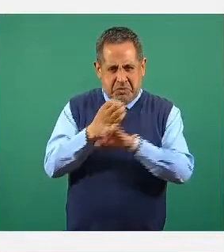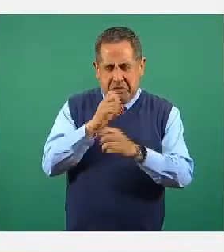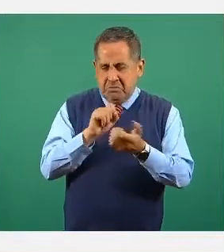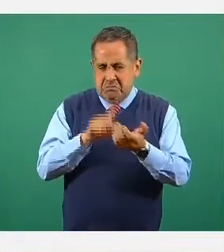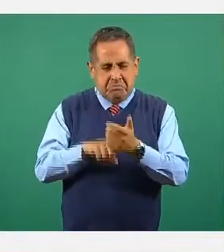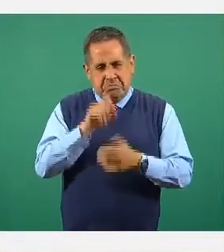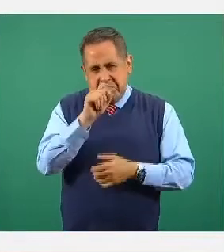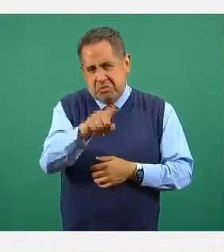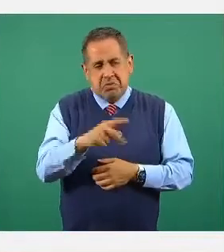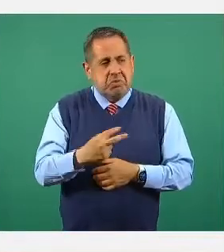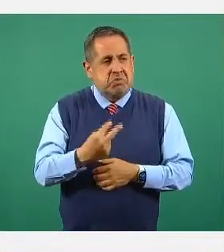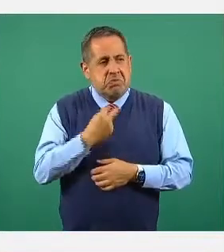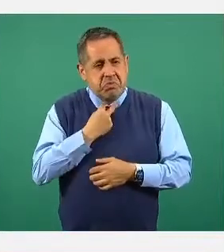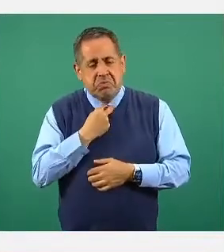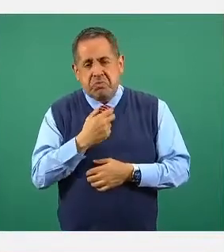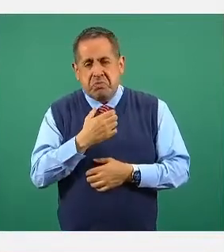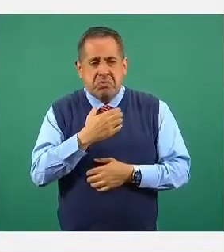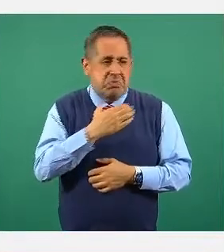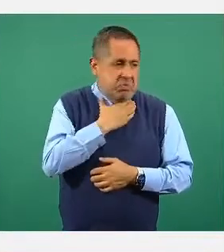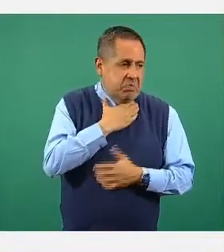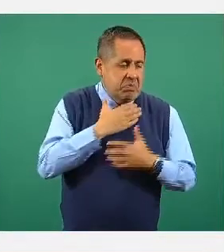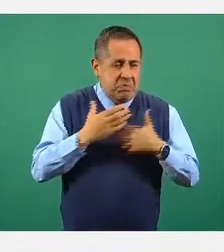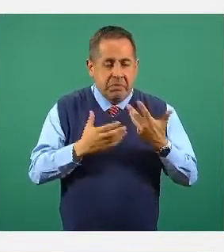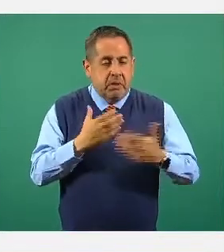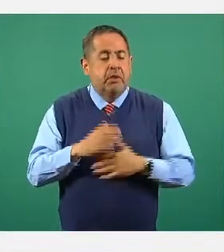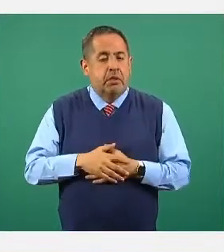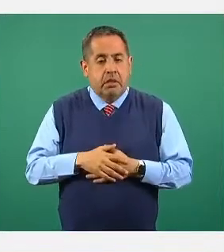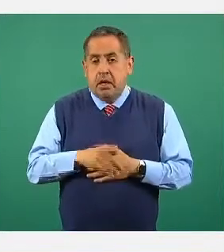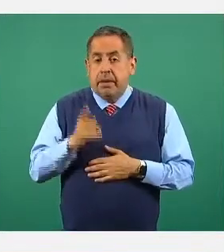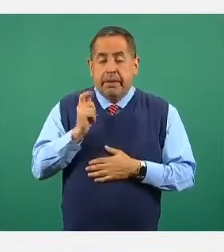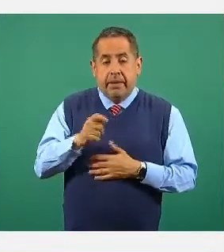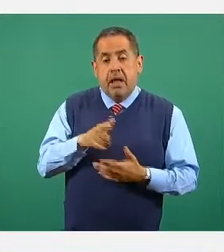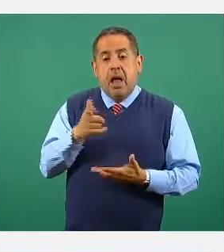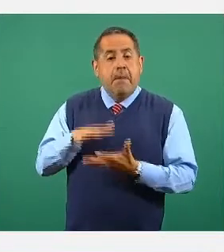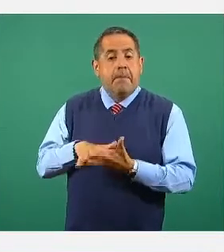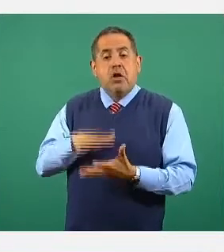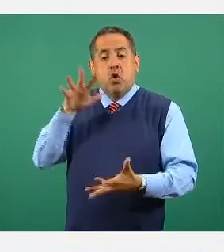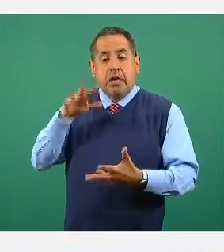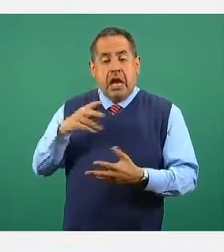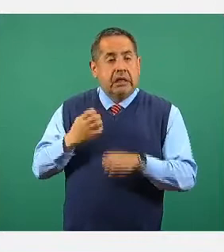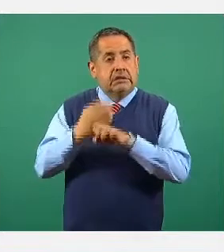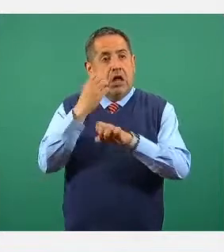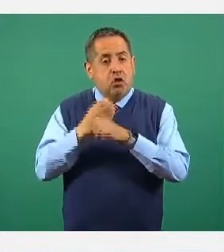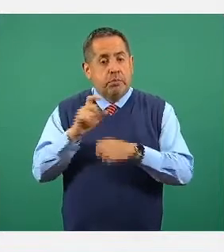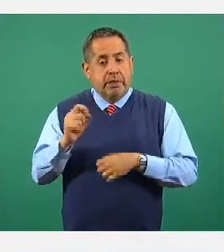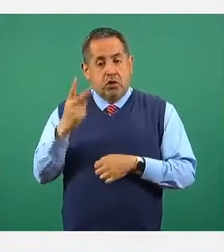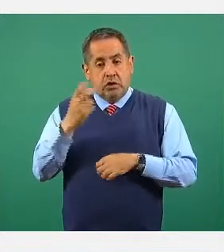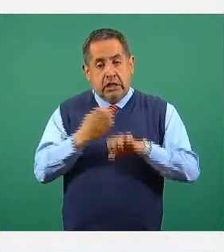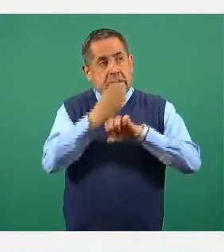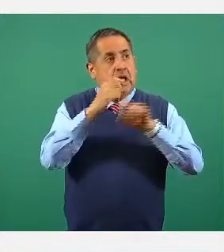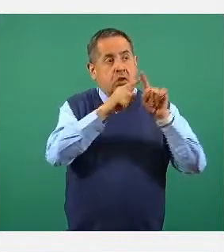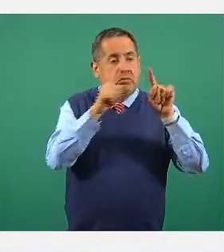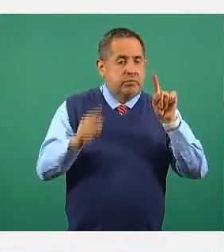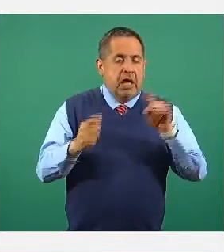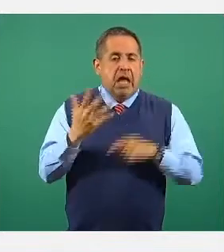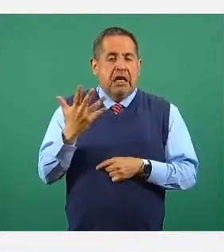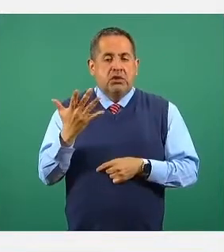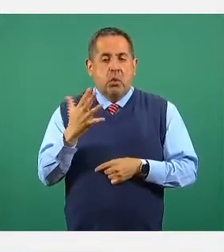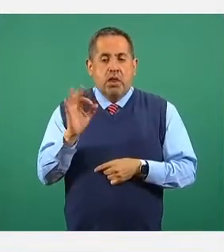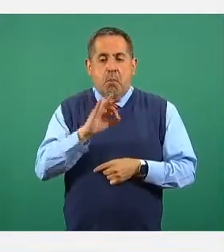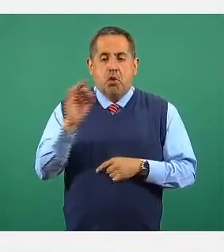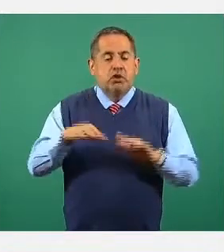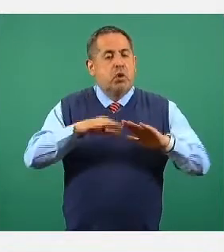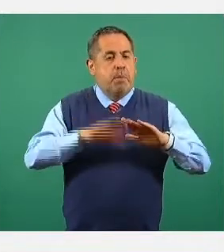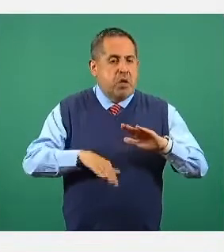entidades que están en estos rangos, y aquí sí, la gran mayoría, 22 entidades, tienen menos del 50%